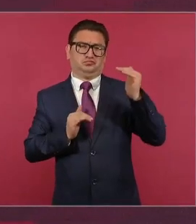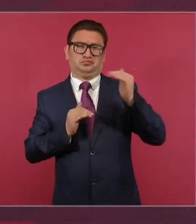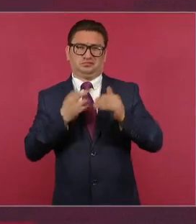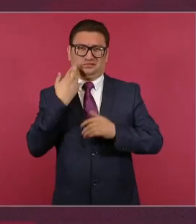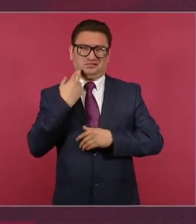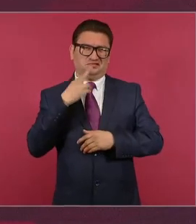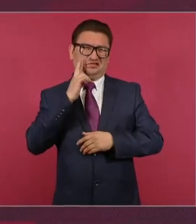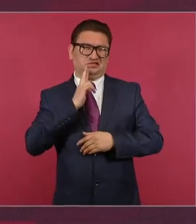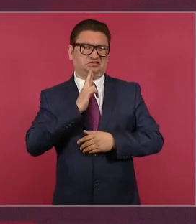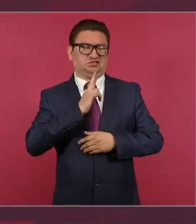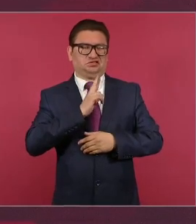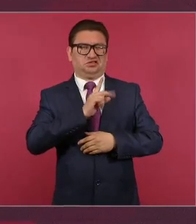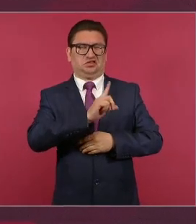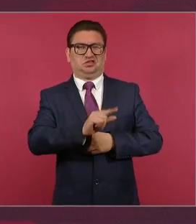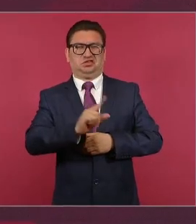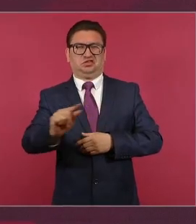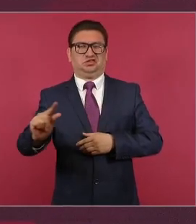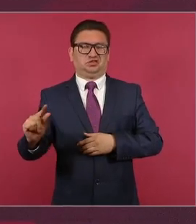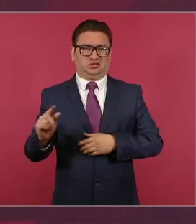racista,